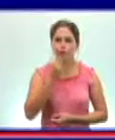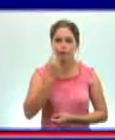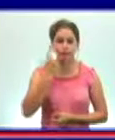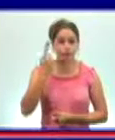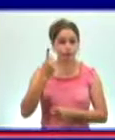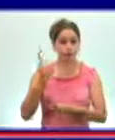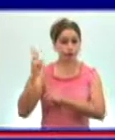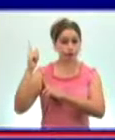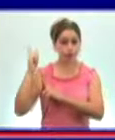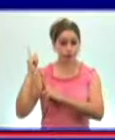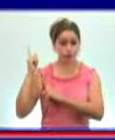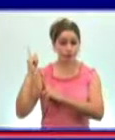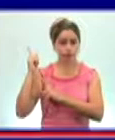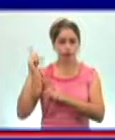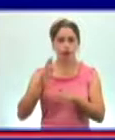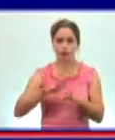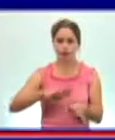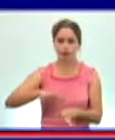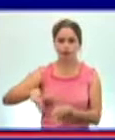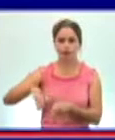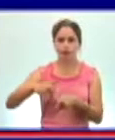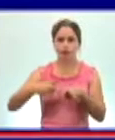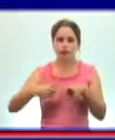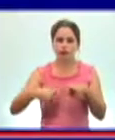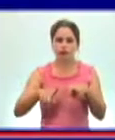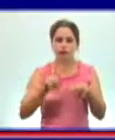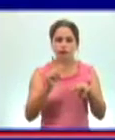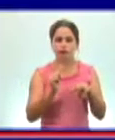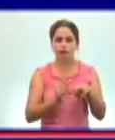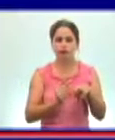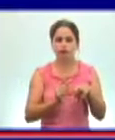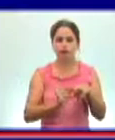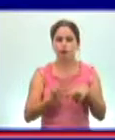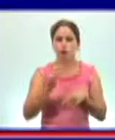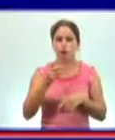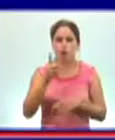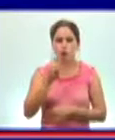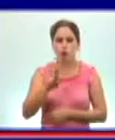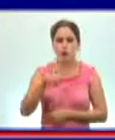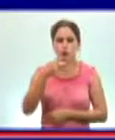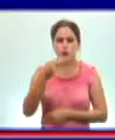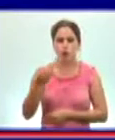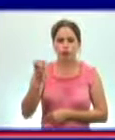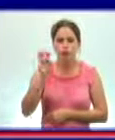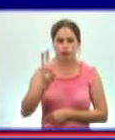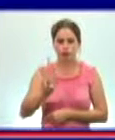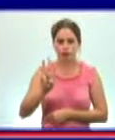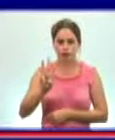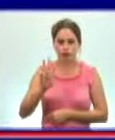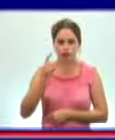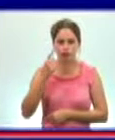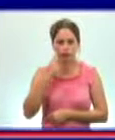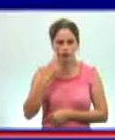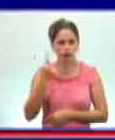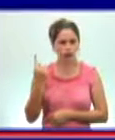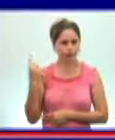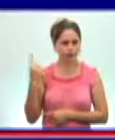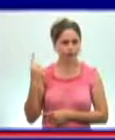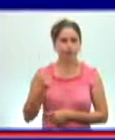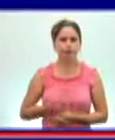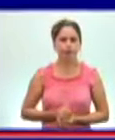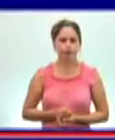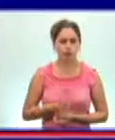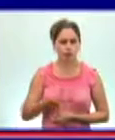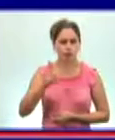segundo momento que tiene que ver con la recapitulación de lo que ustedes han ido impartiendo a lo largo de nuestro curso. Ustedes, como saben, están